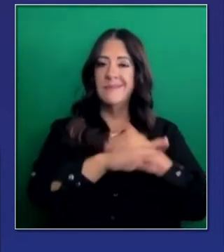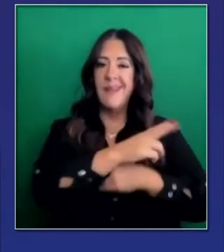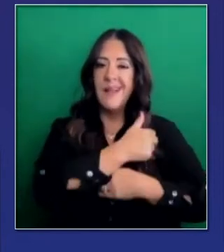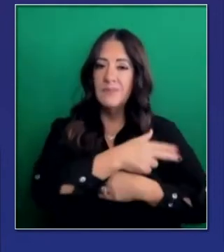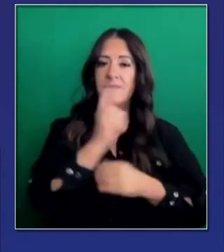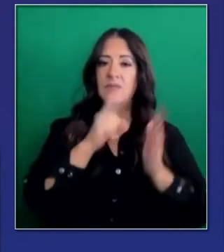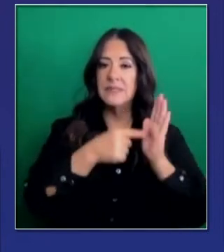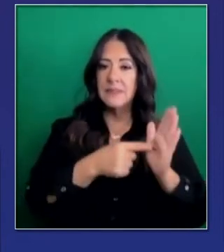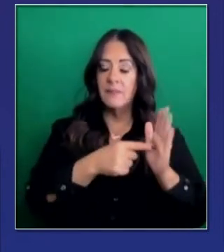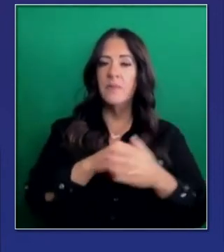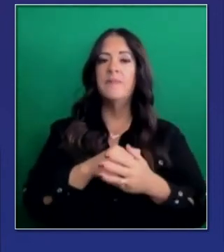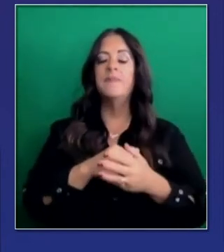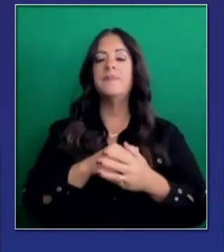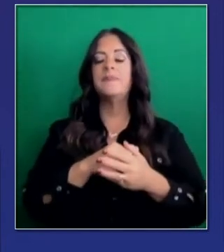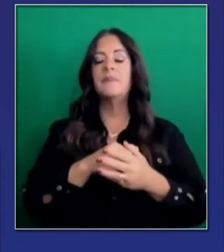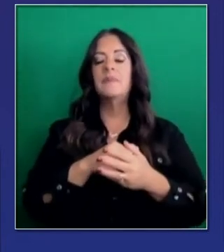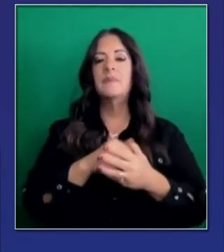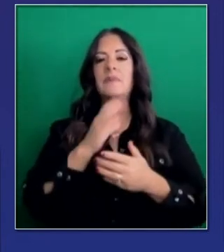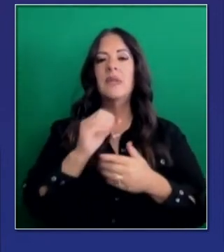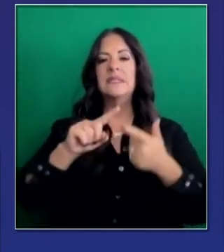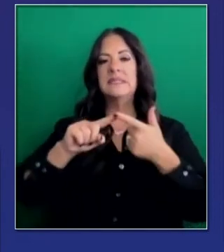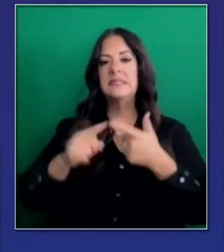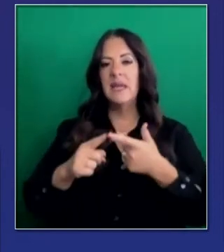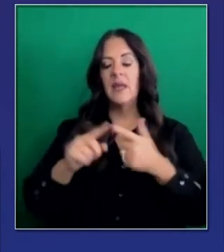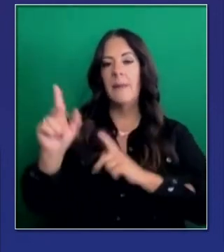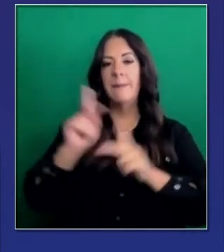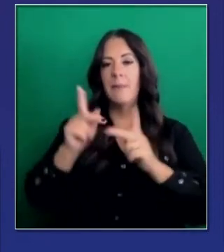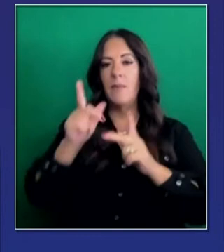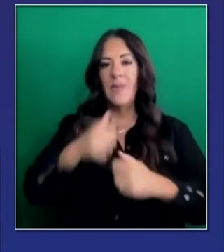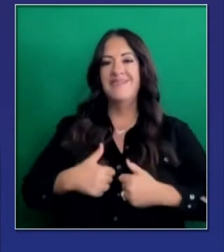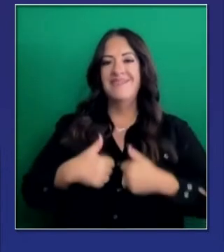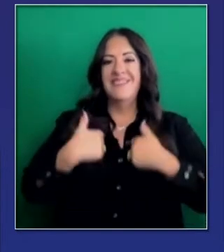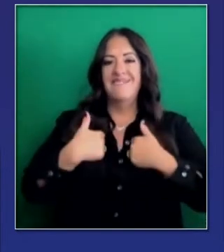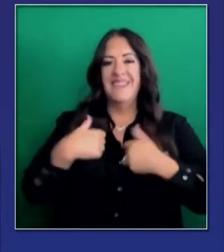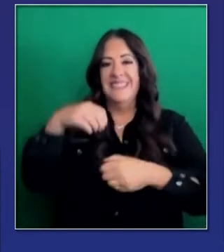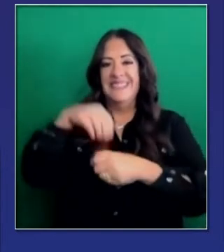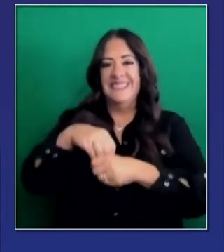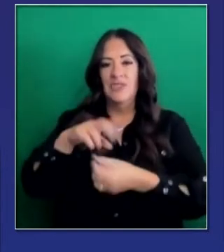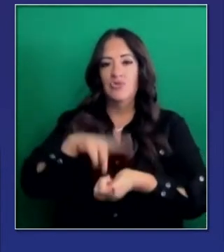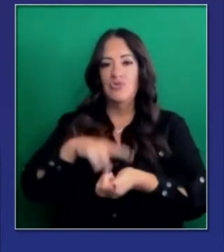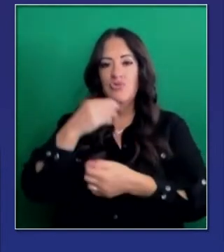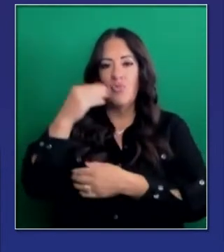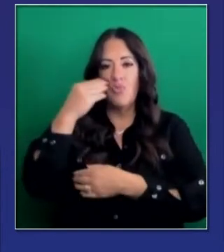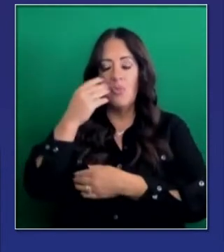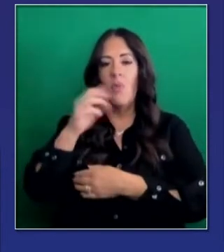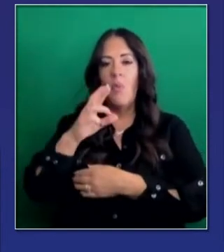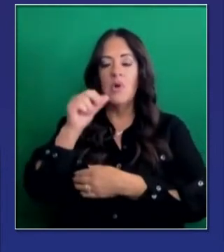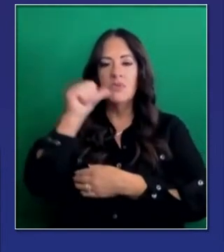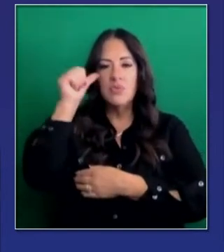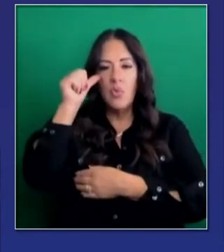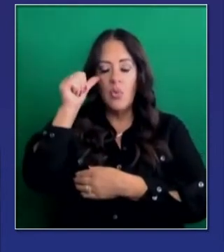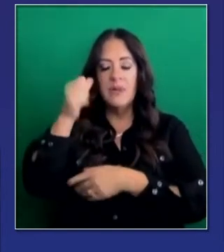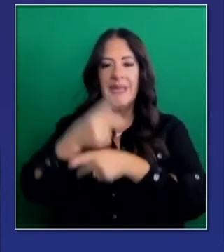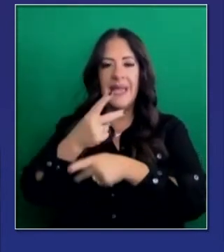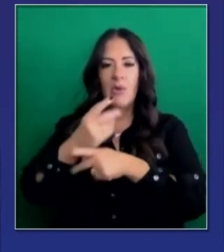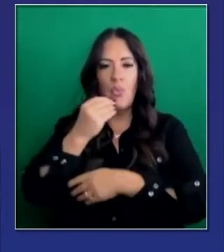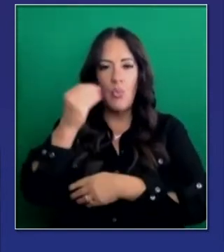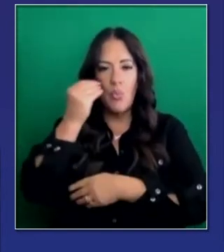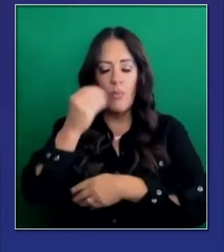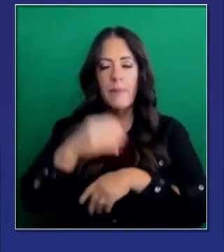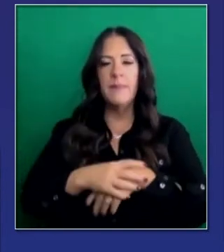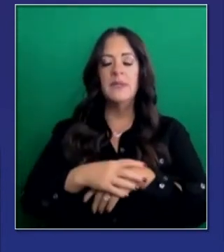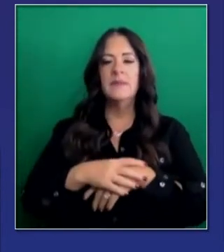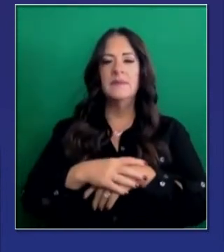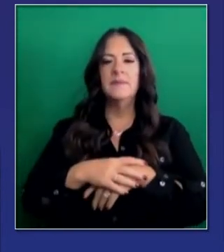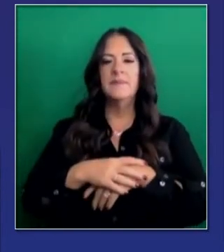categorías los vacunadores en sí y también los residentes más vulnerables en estos centros de asistencia donde la gente vive congregada